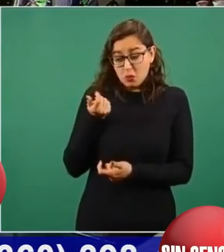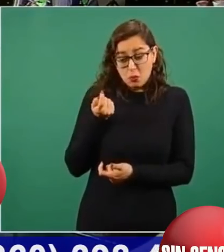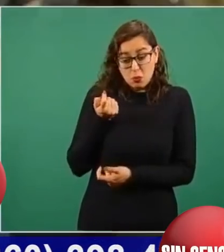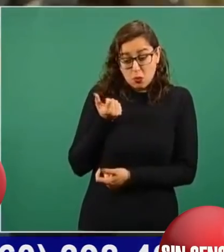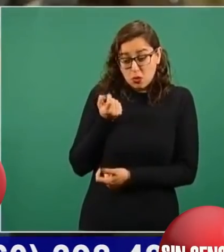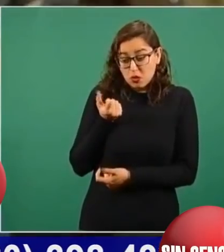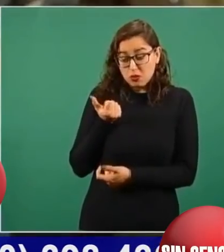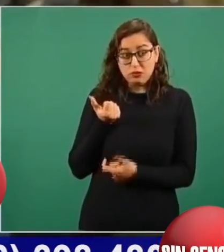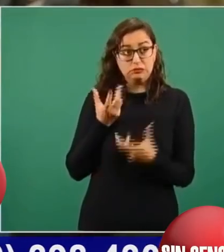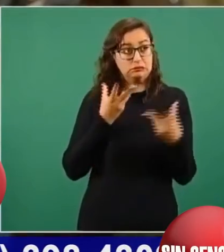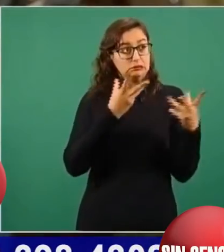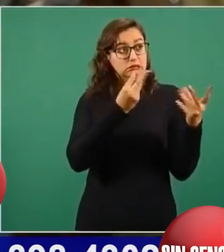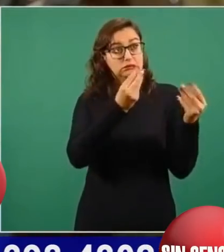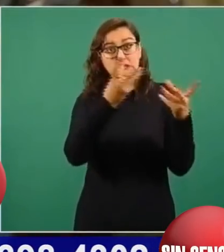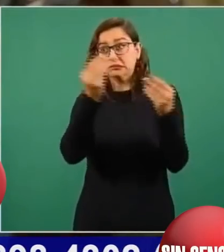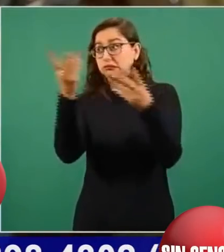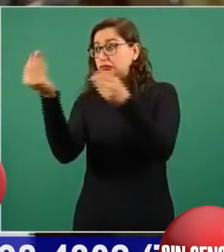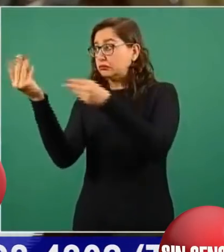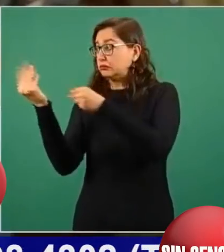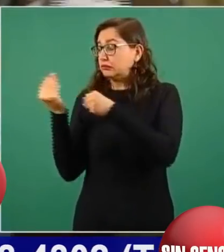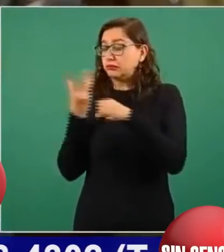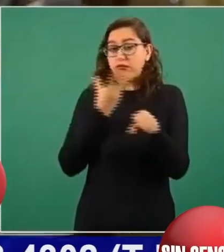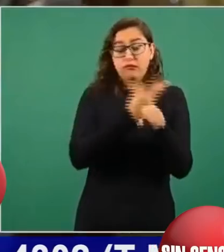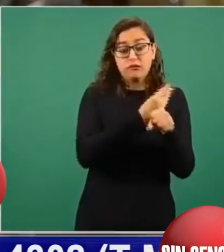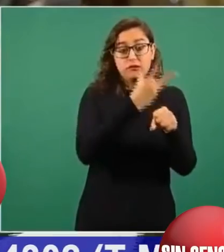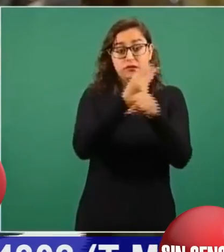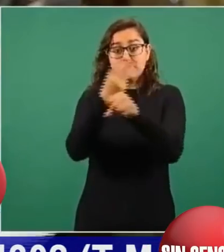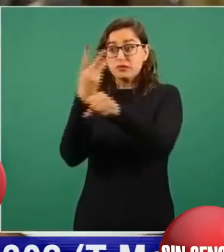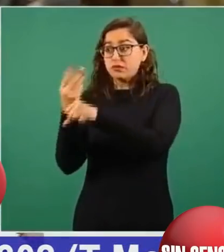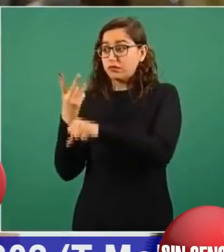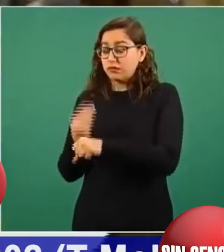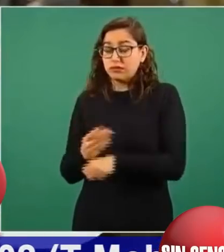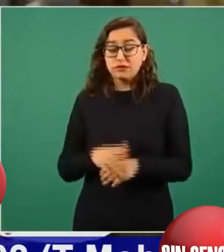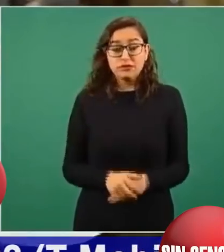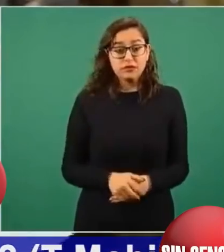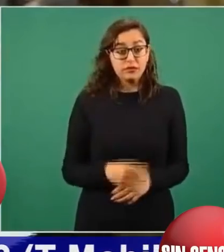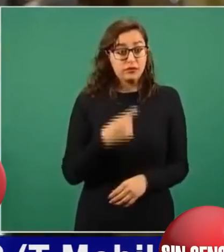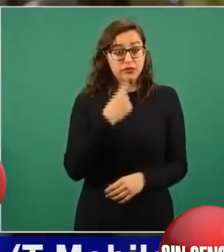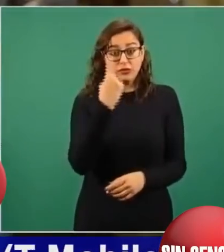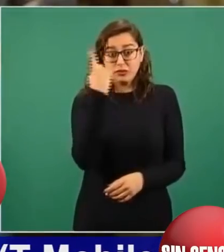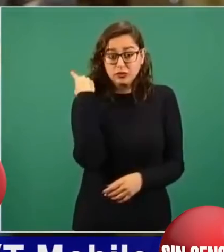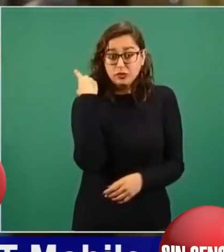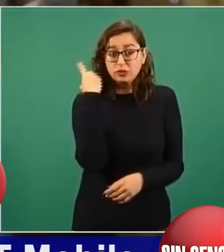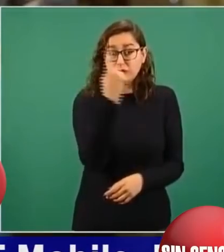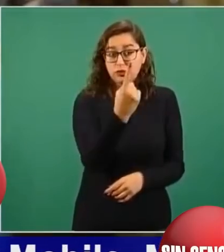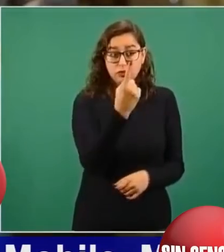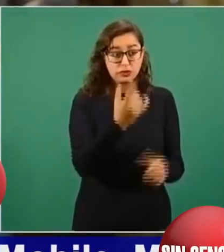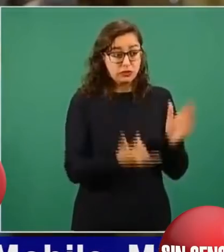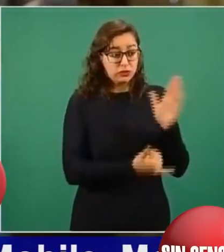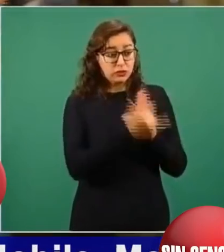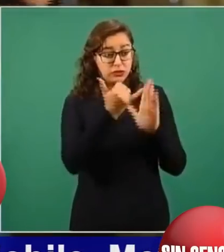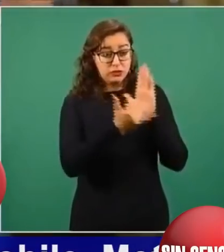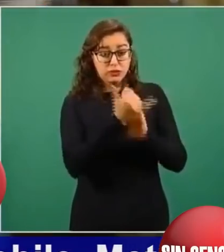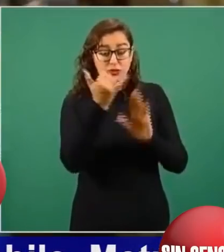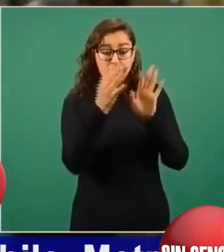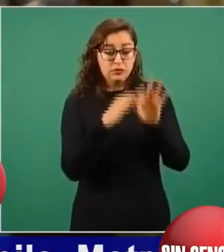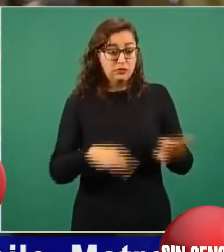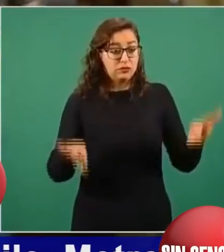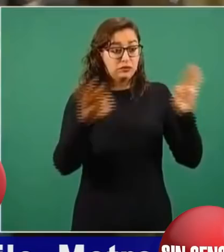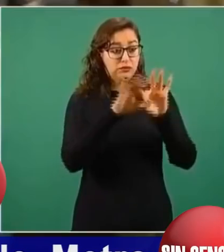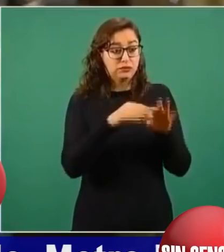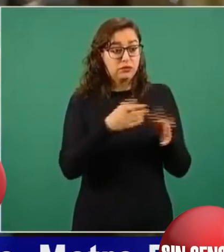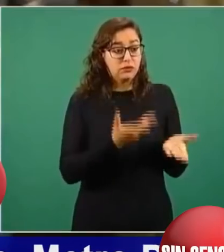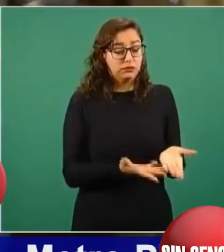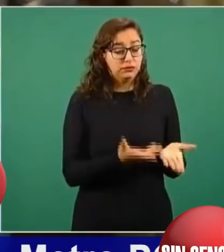esa única obra magna que se me ocurre y he investigado y no he encontrado otra de esa envergadura, que no la pudo terminar